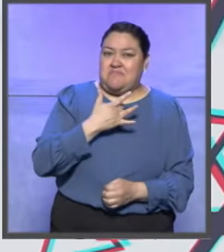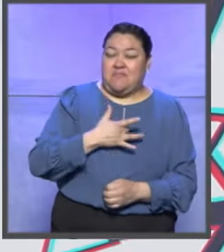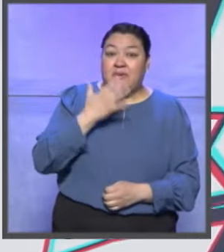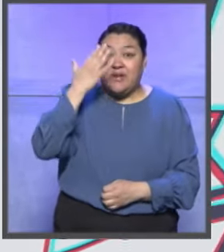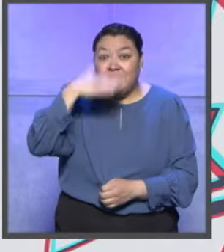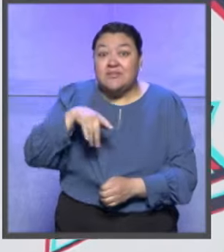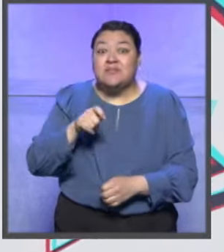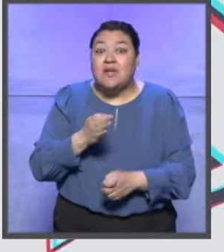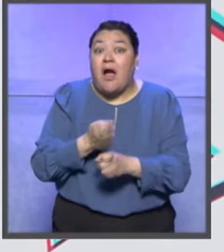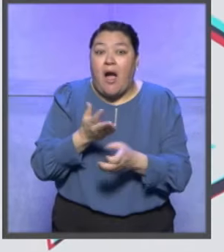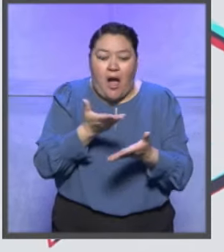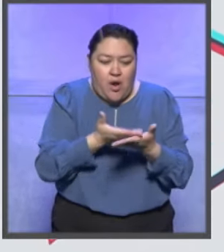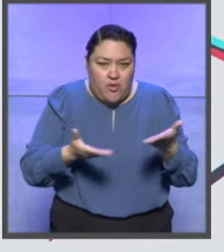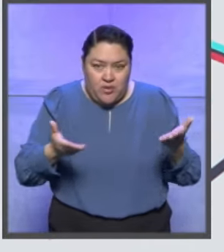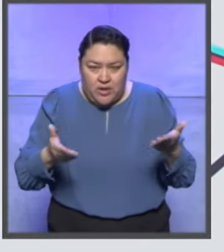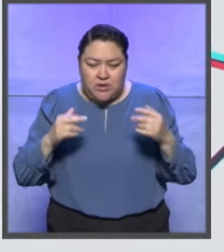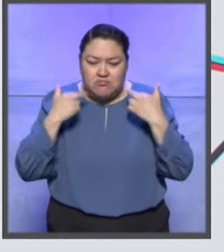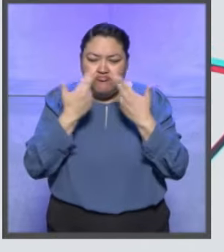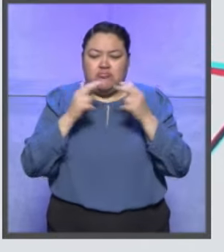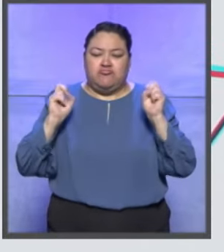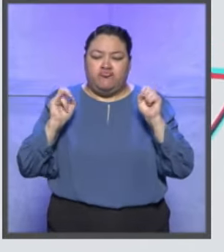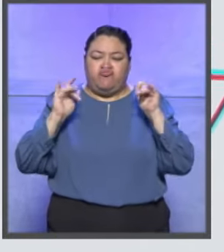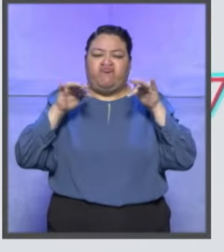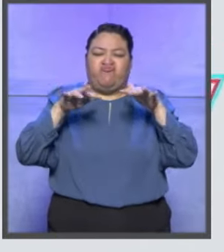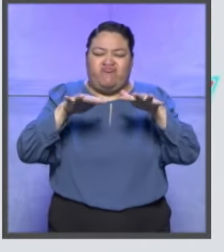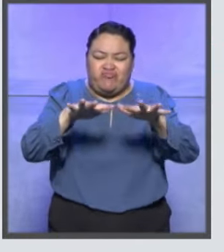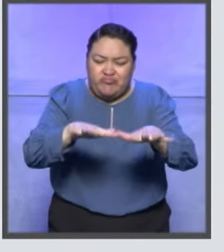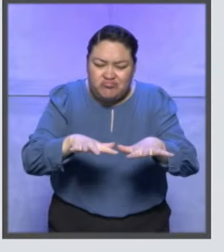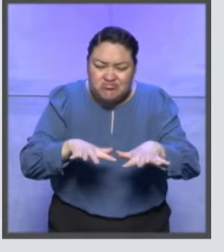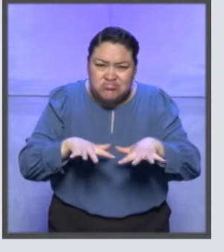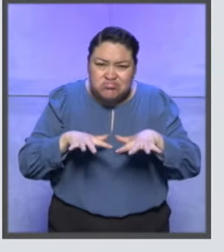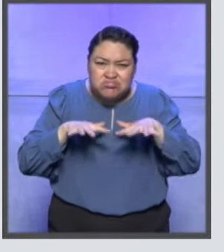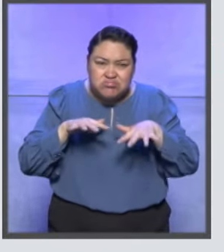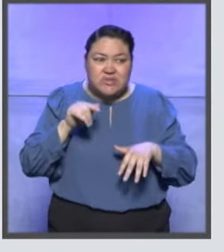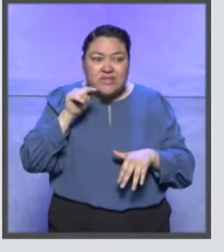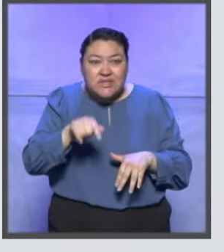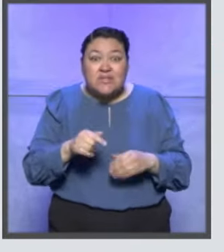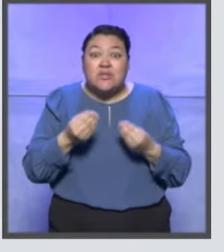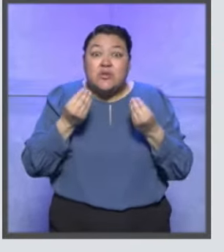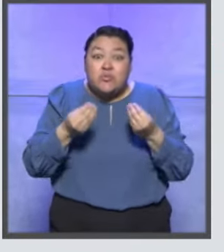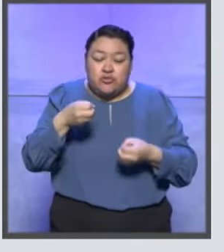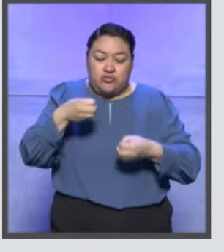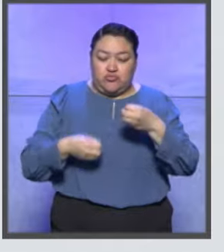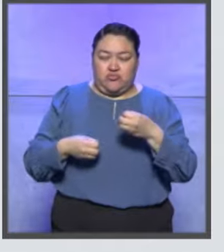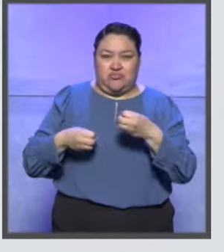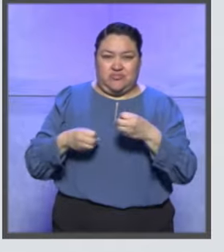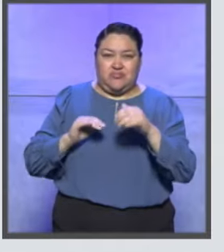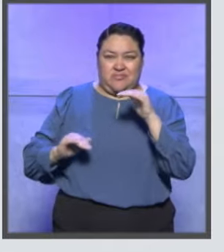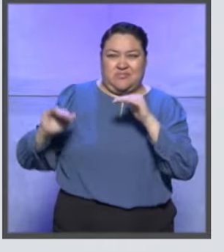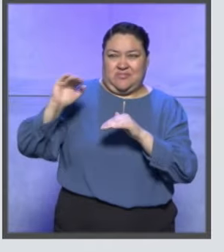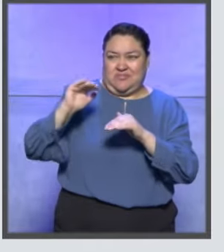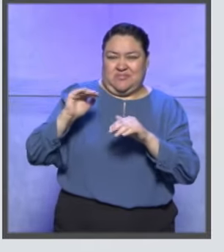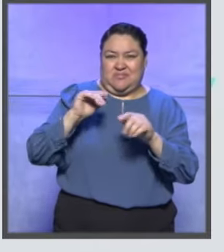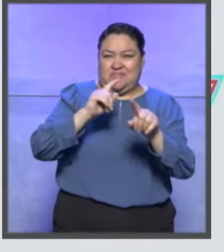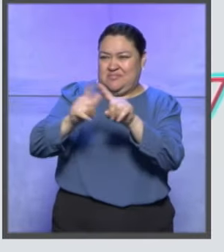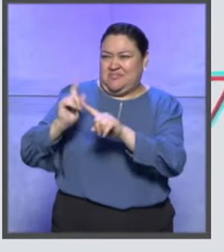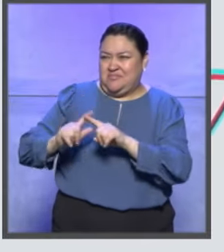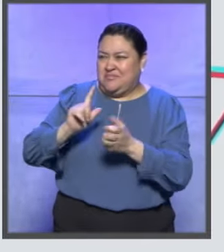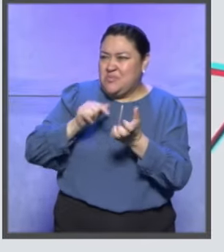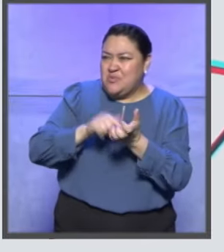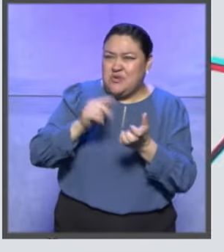me parece a mí también que el hecho de que en esos días pudiéramos estar reunidas reunidos muchas magistraturas